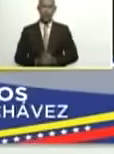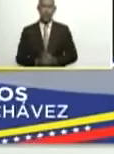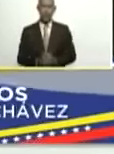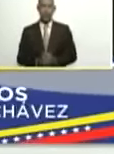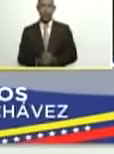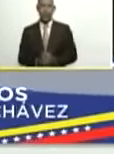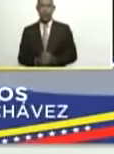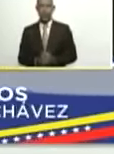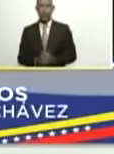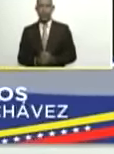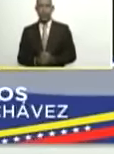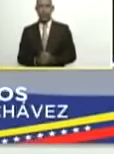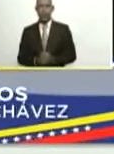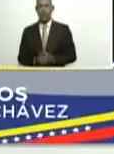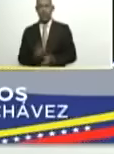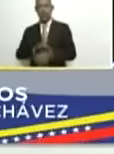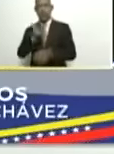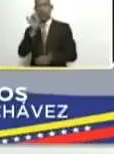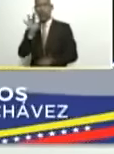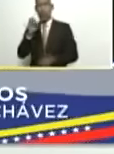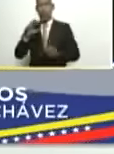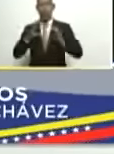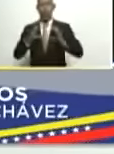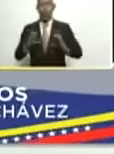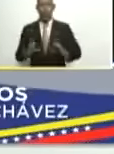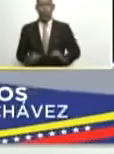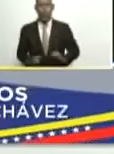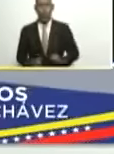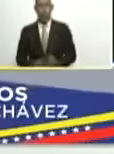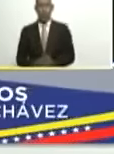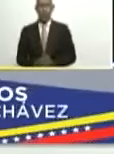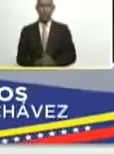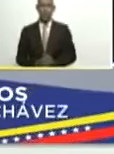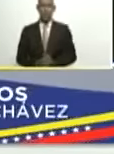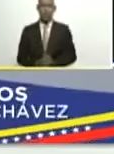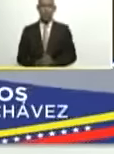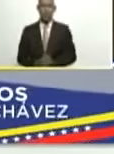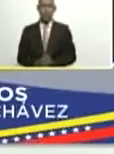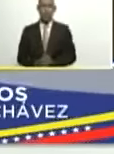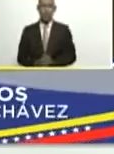En medio de grandes dolores físicos en su cuerpo,